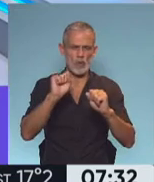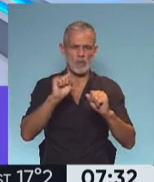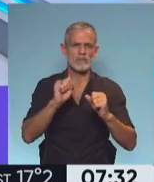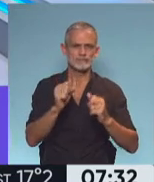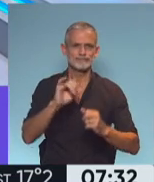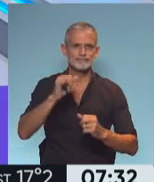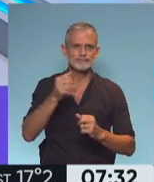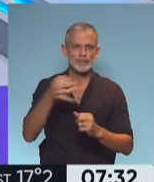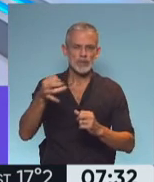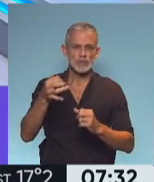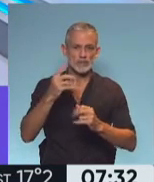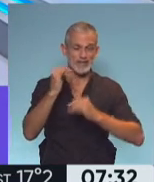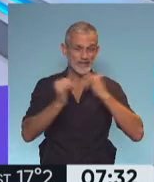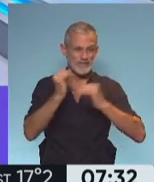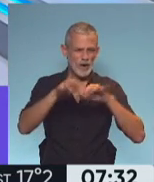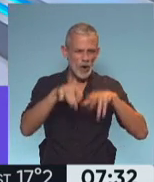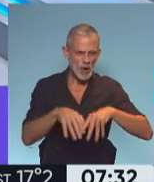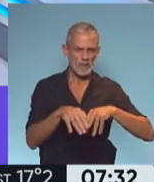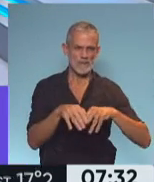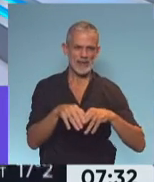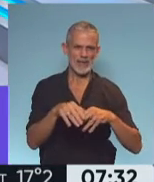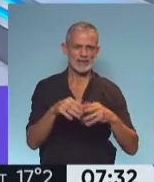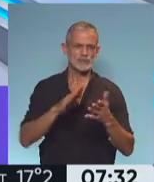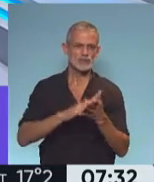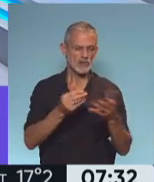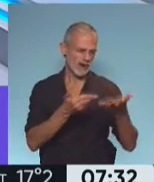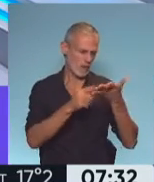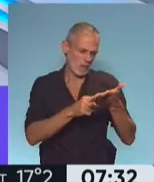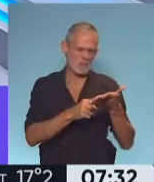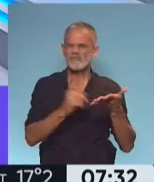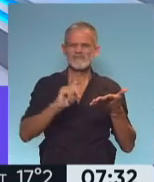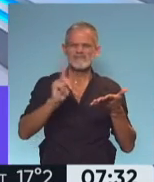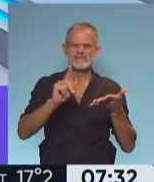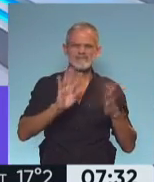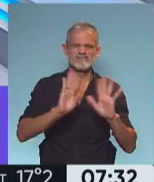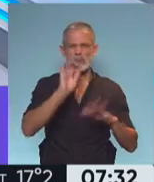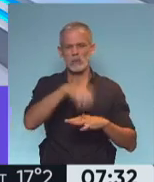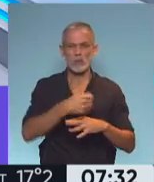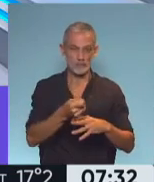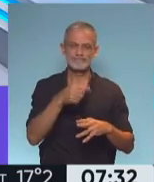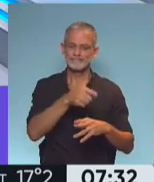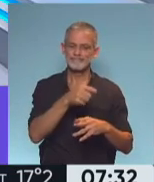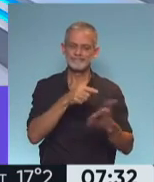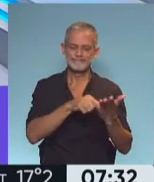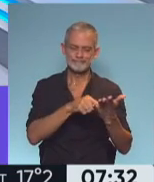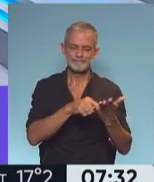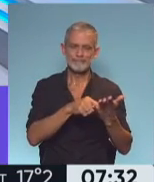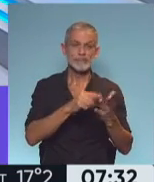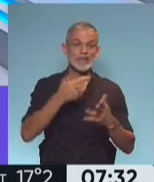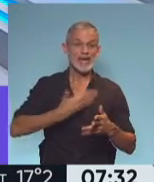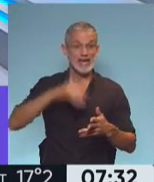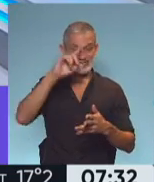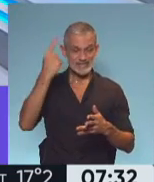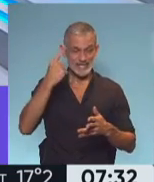eso es informe de inteligencia a lo que no se les prestó atención son los que de alguna manera hicieron que el estado argentino